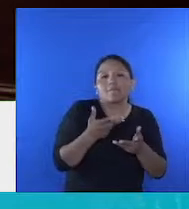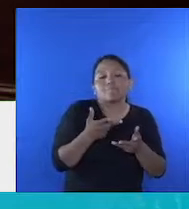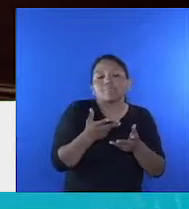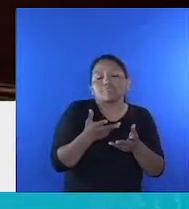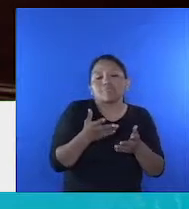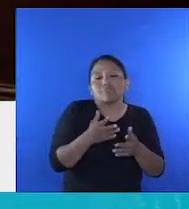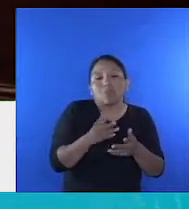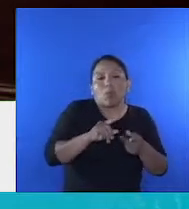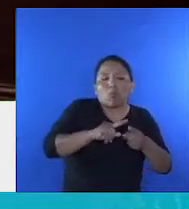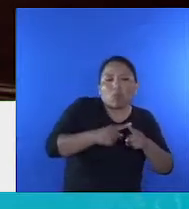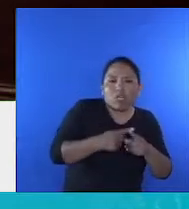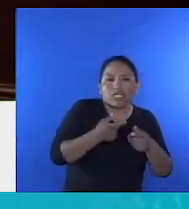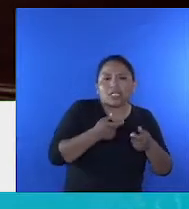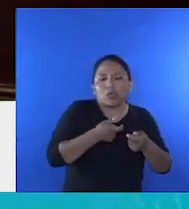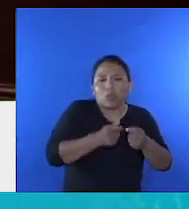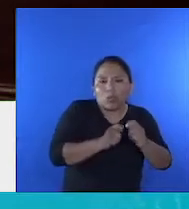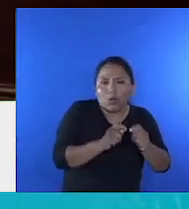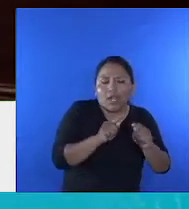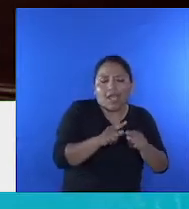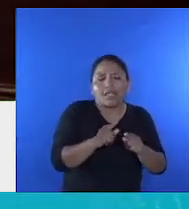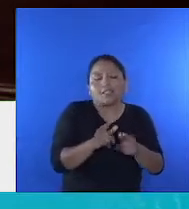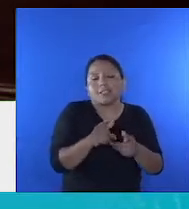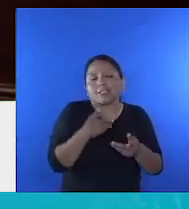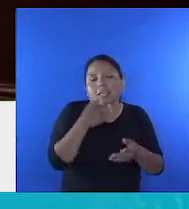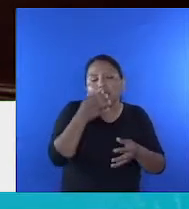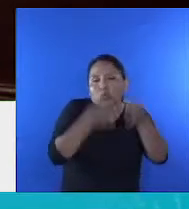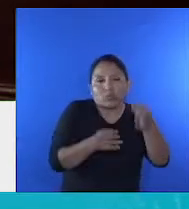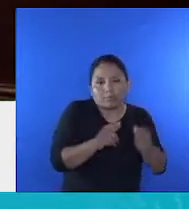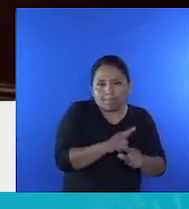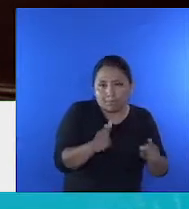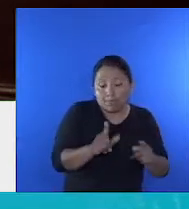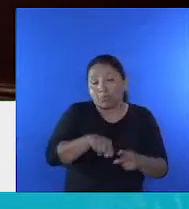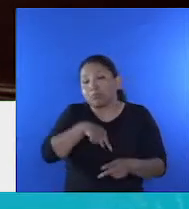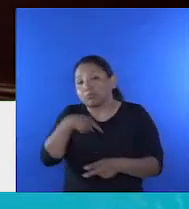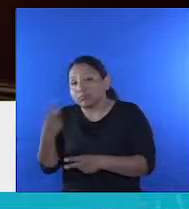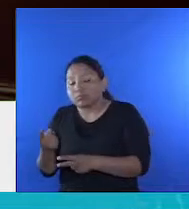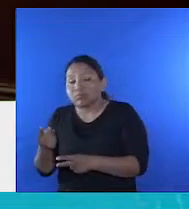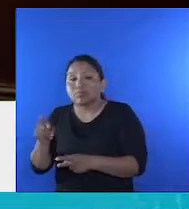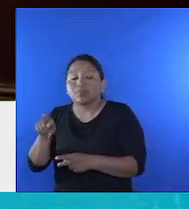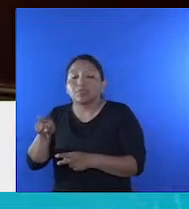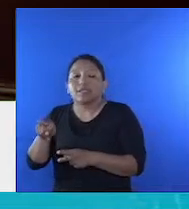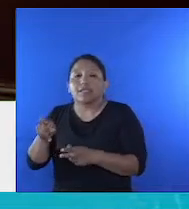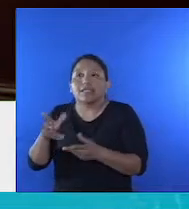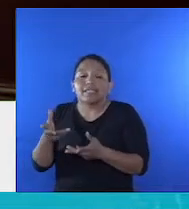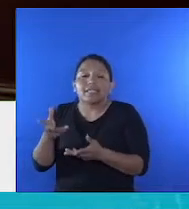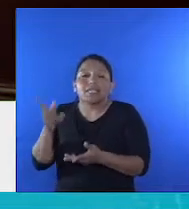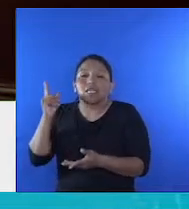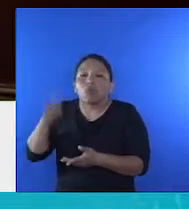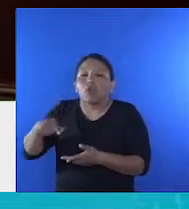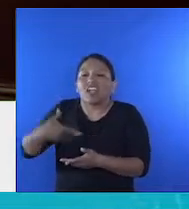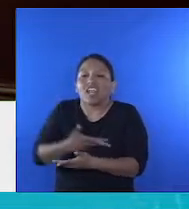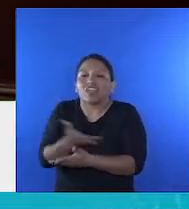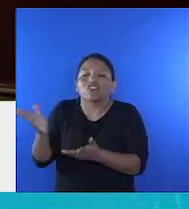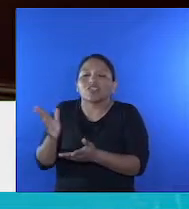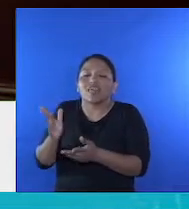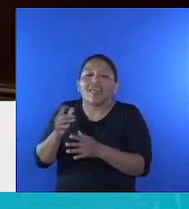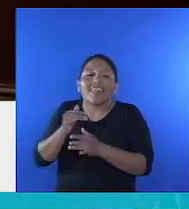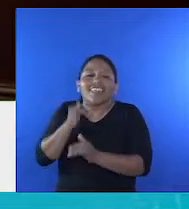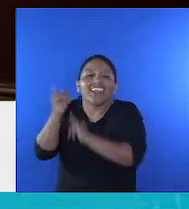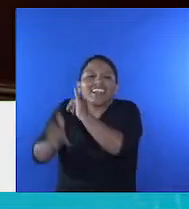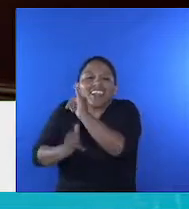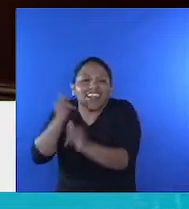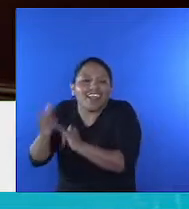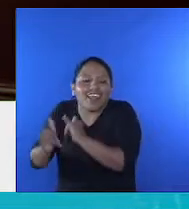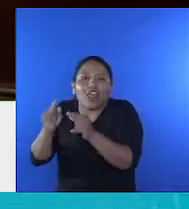mecanismo burocrático y político que asegurara la impunidad, y por otro lado, generar y poner en la sociedad este relato que hemos escuchado en